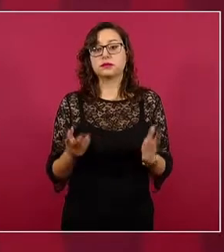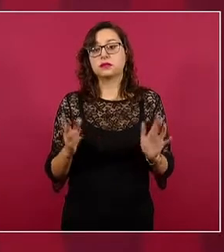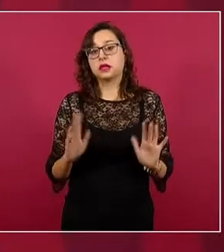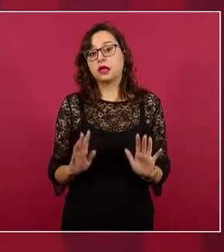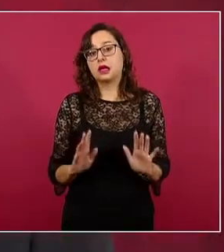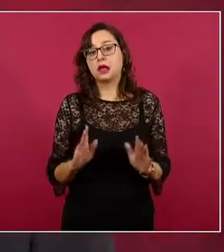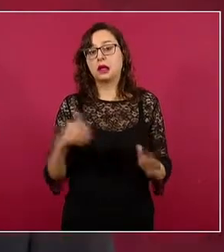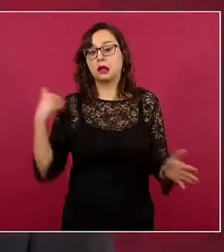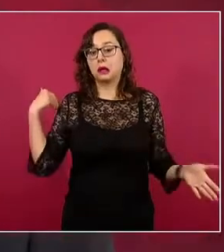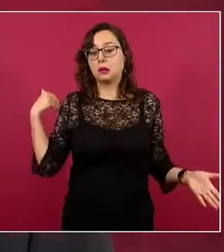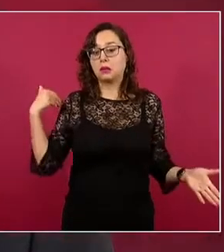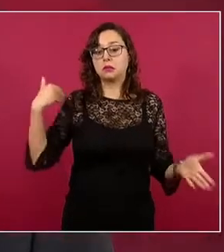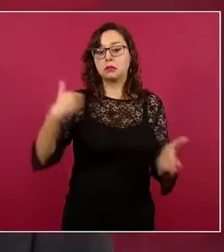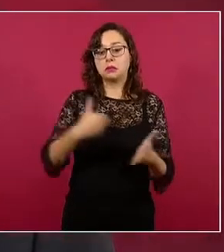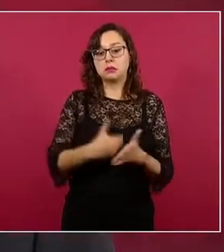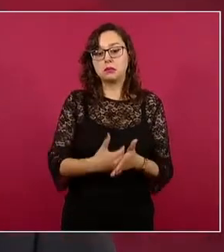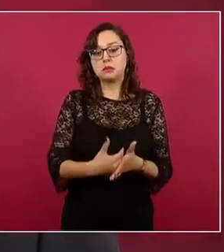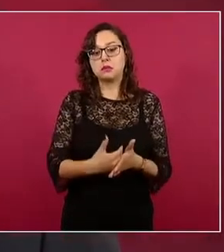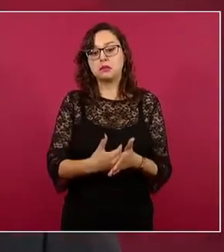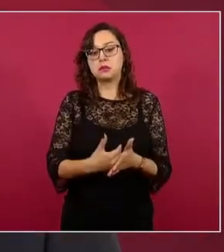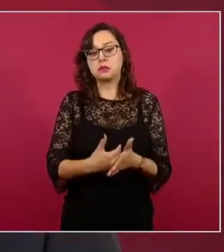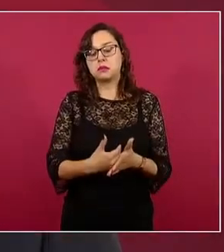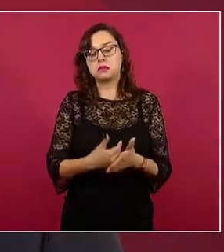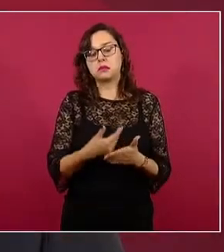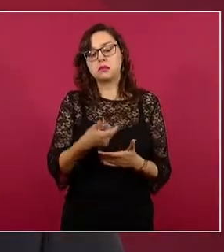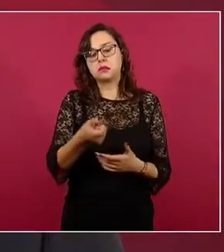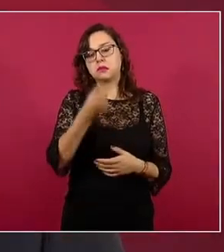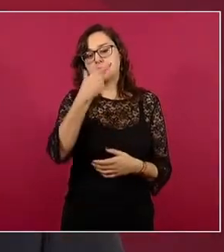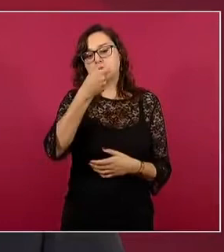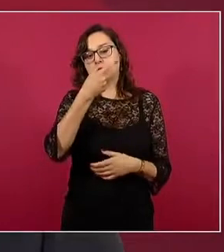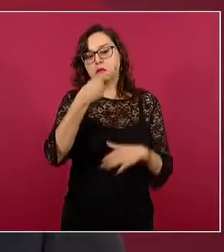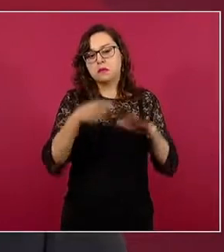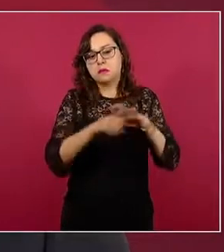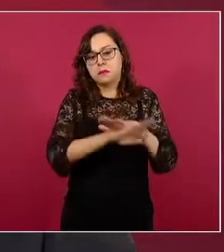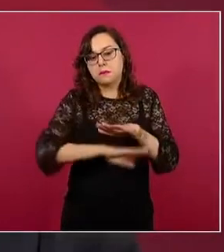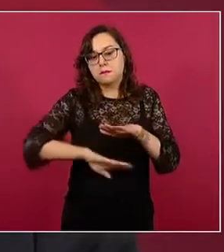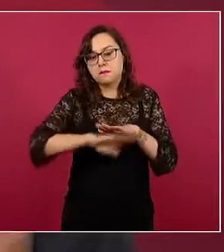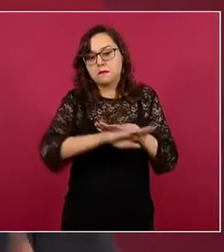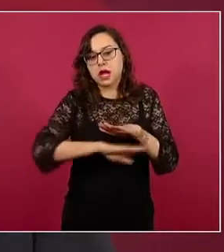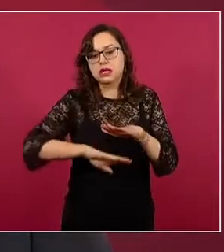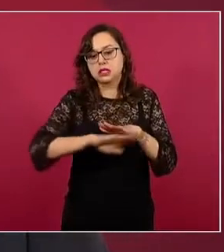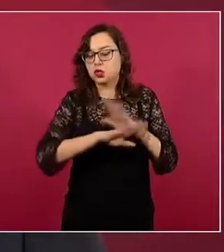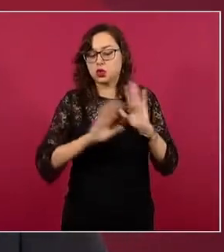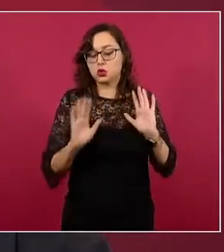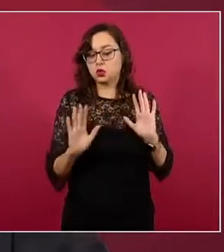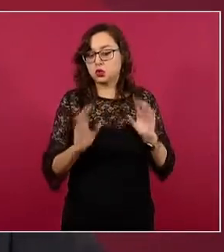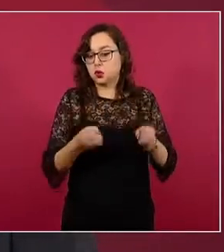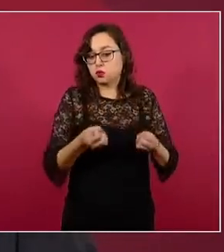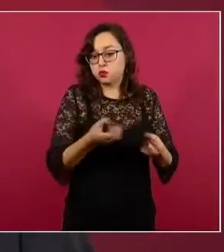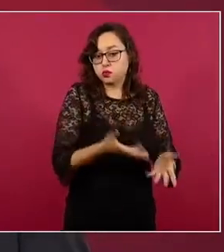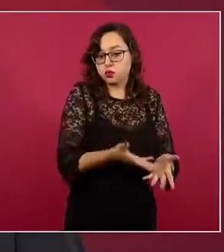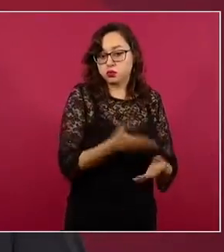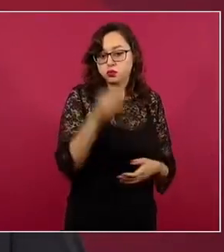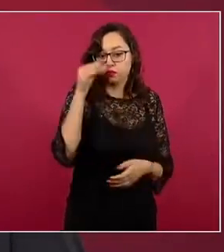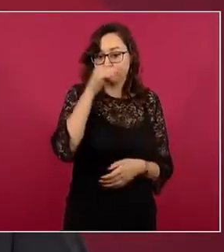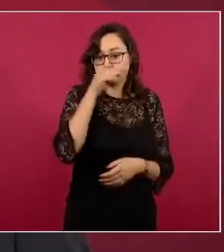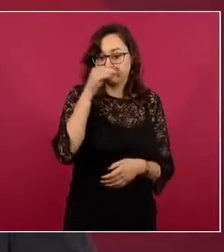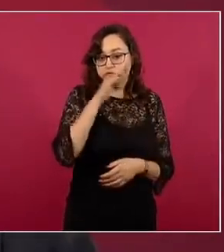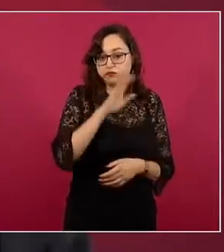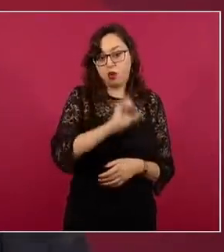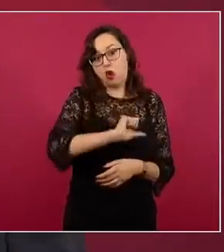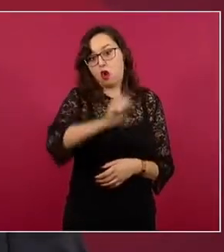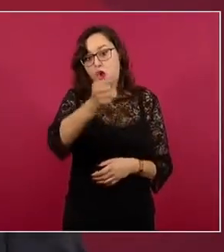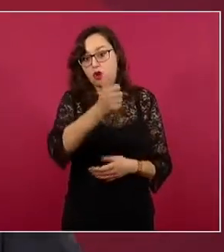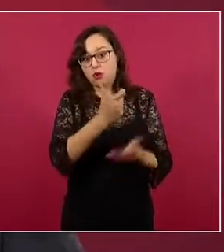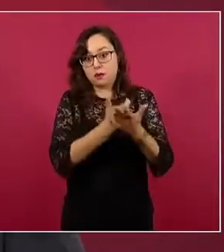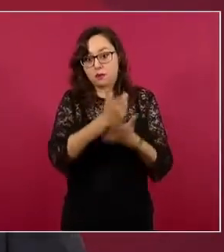básicos, el llamado cuadro básico, sino todos los medicamentos, todos los estudios,